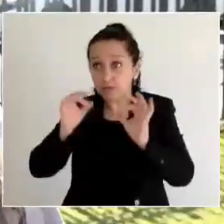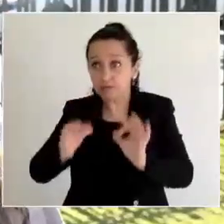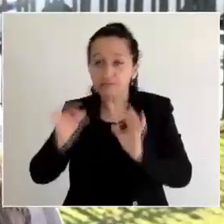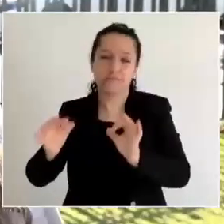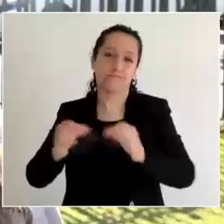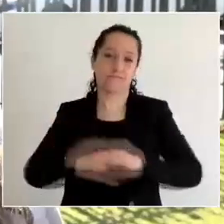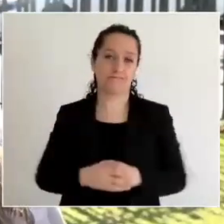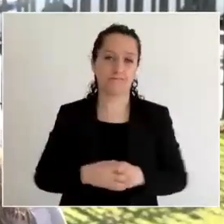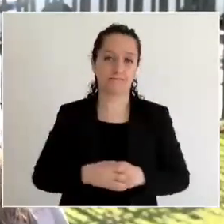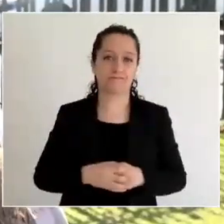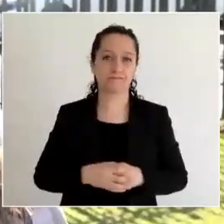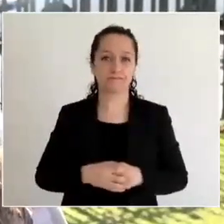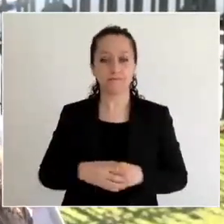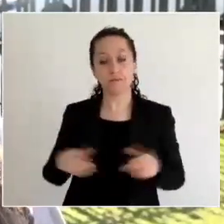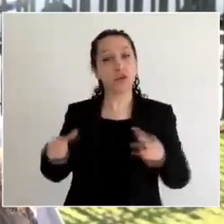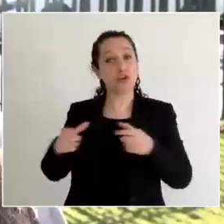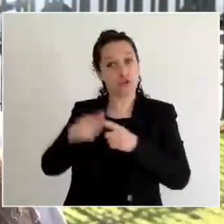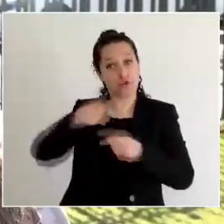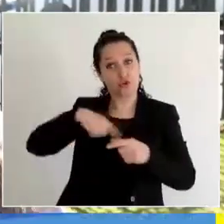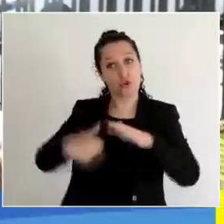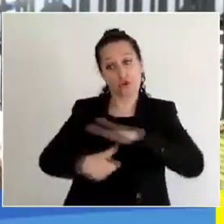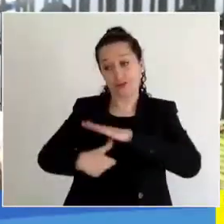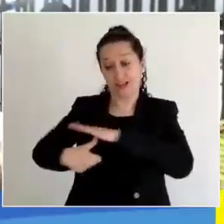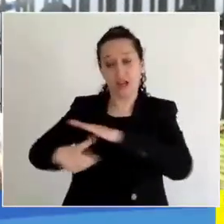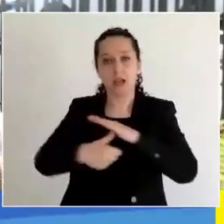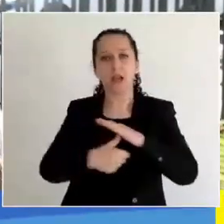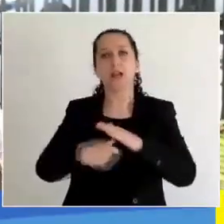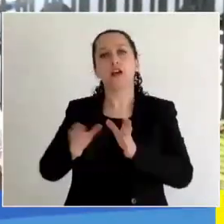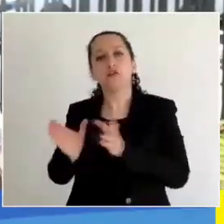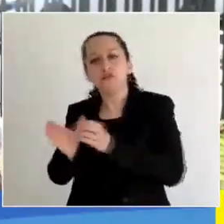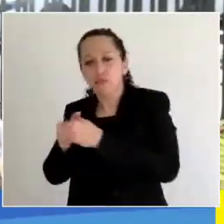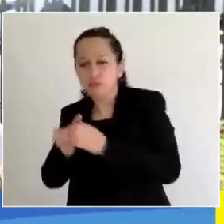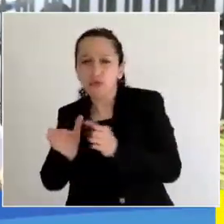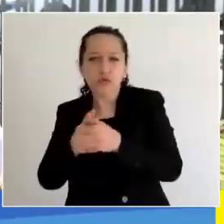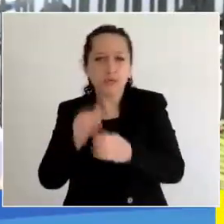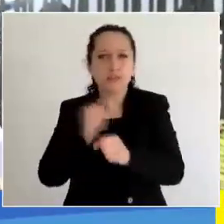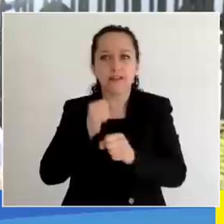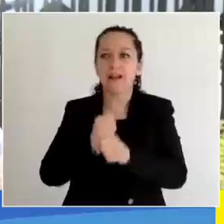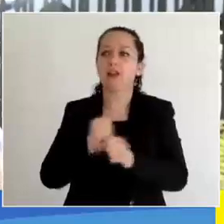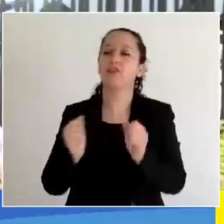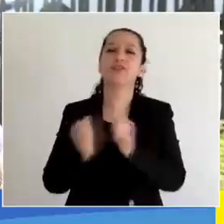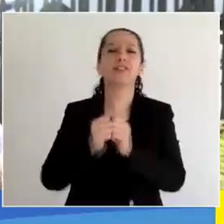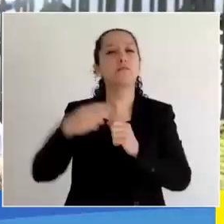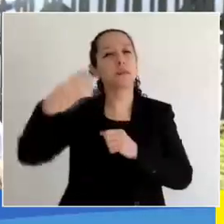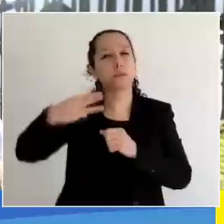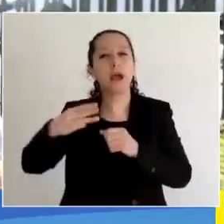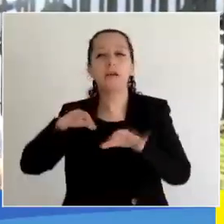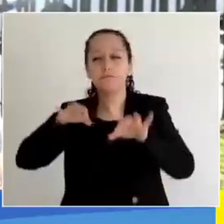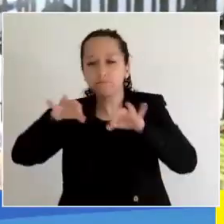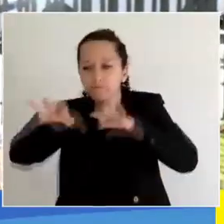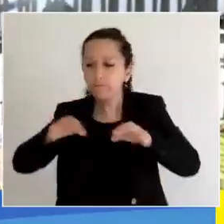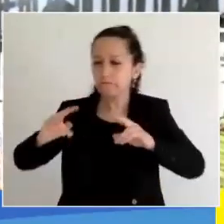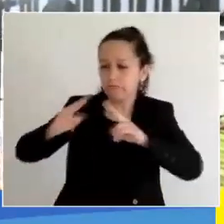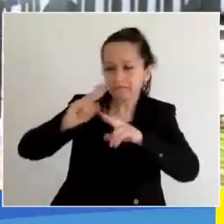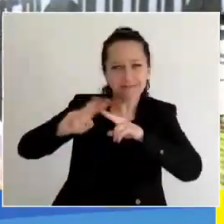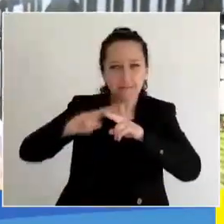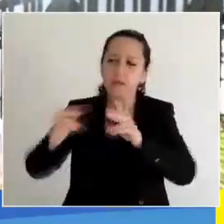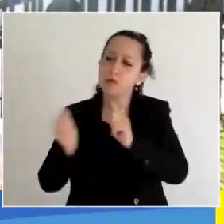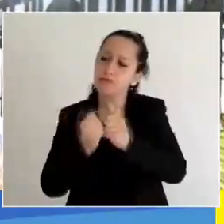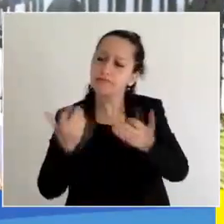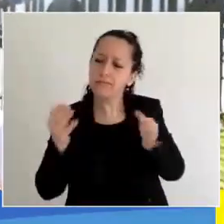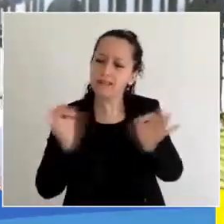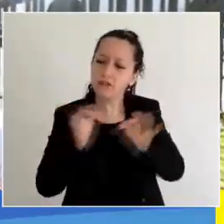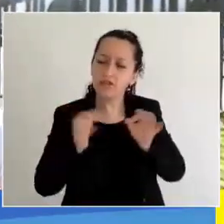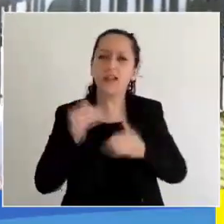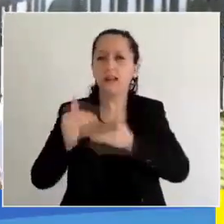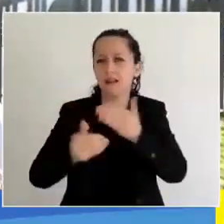El Consejo Municipal, nosotros hemos realizado bastantes comisiones con asesoría urbana, en la cual sabemos que